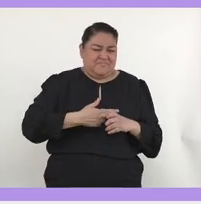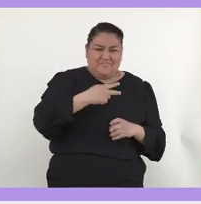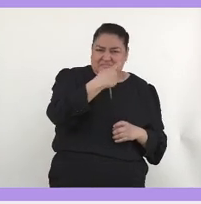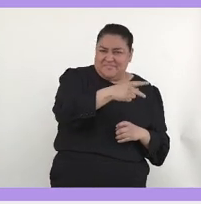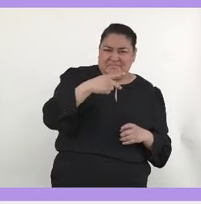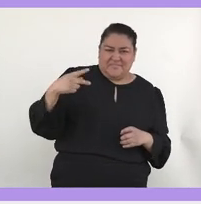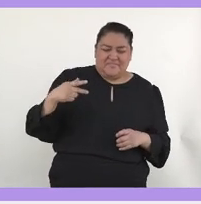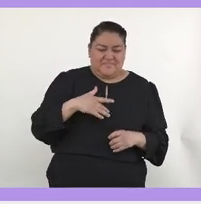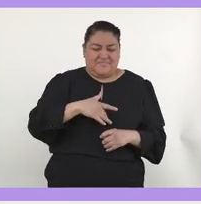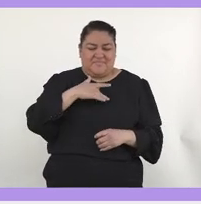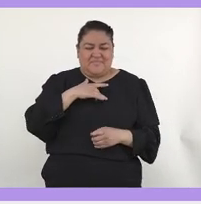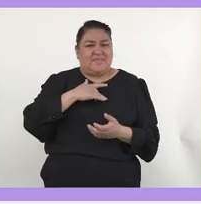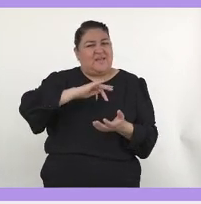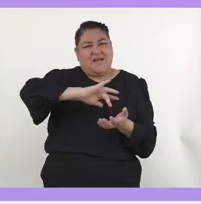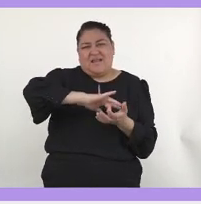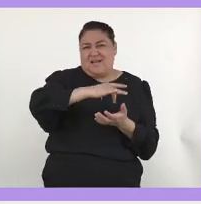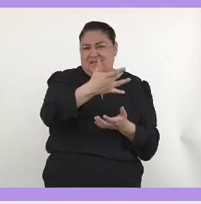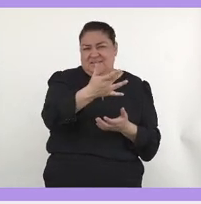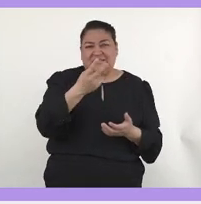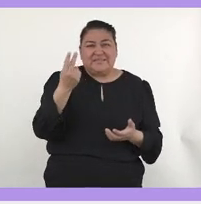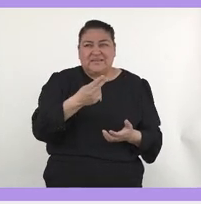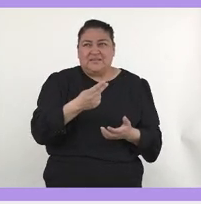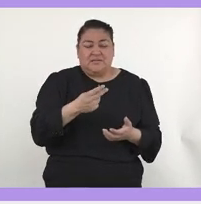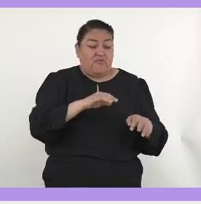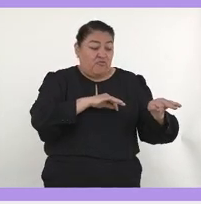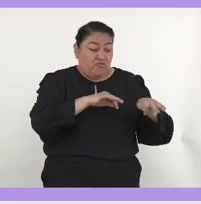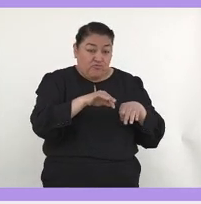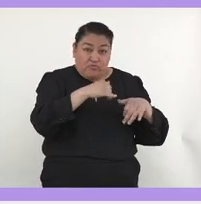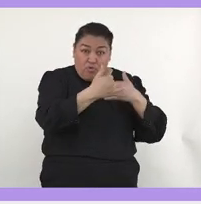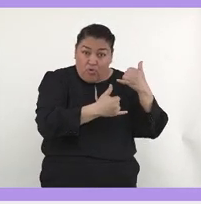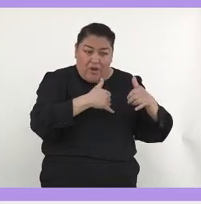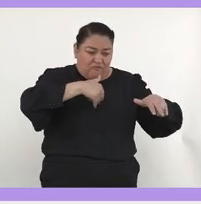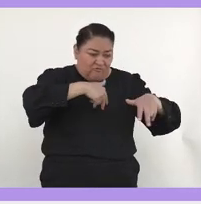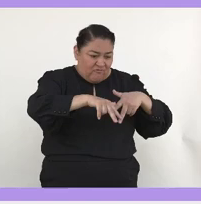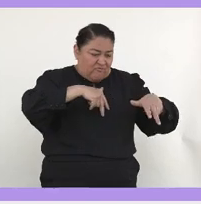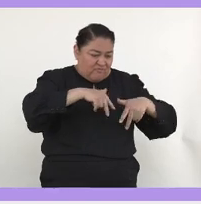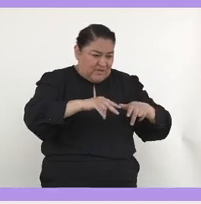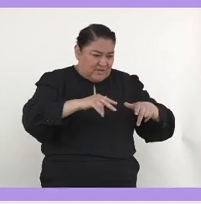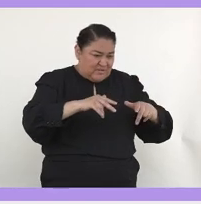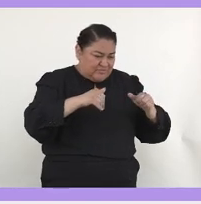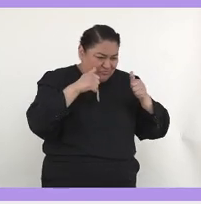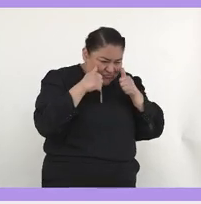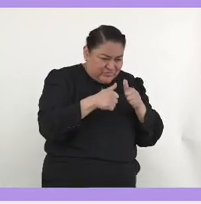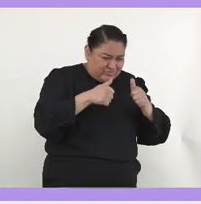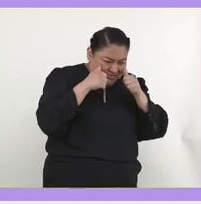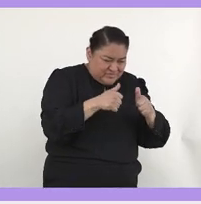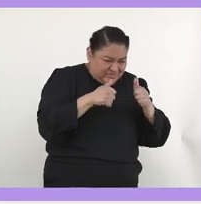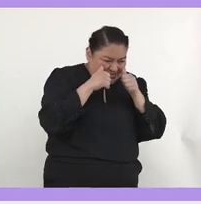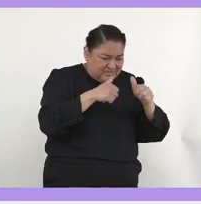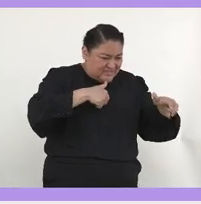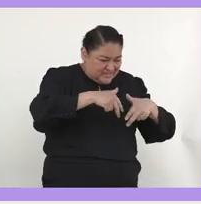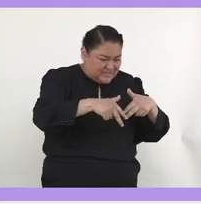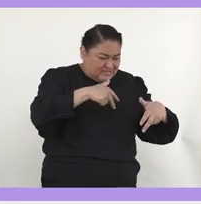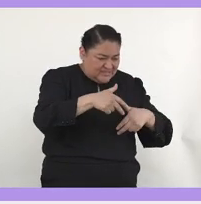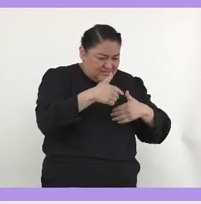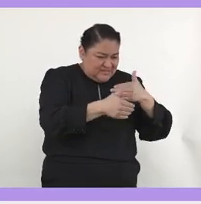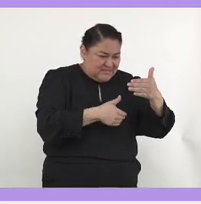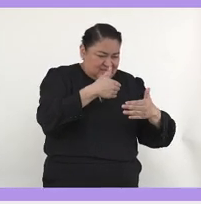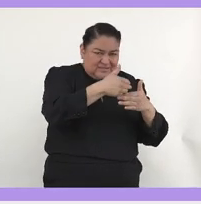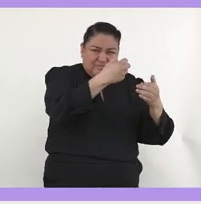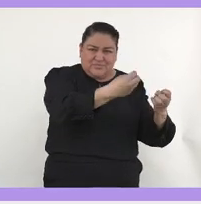que ser agradecidos al fútbol o sea tenemos que darle mucho al fútbol porque nos está dando mucho a nosotros pero me da igual que sea